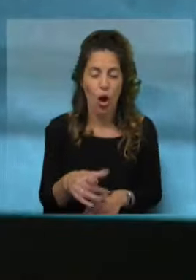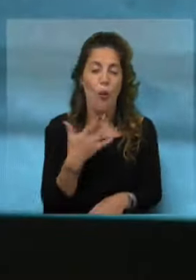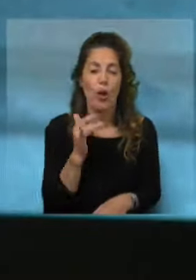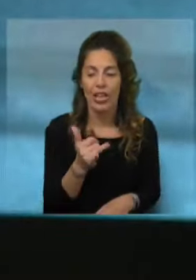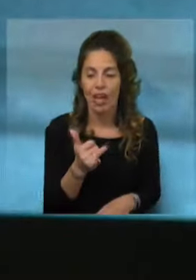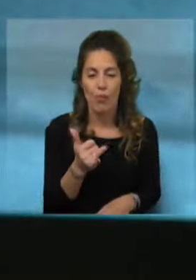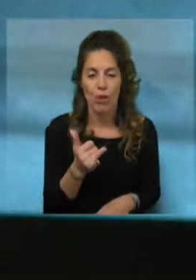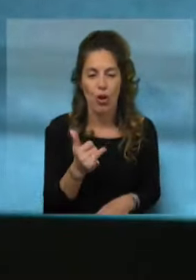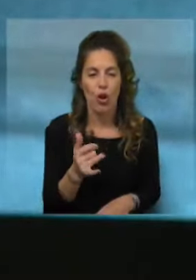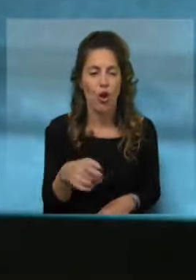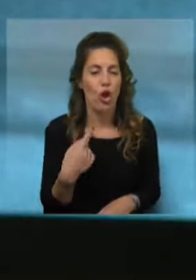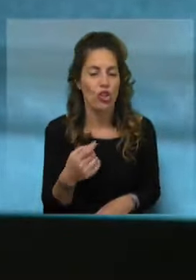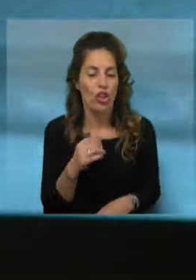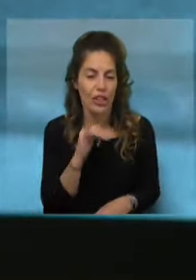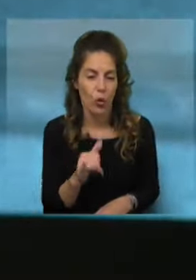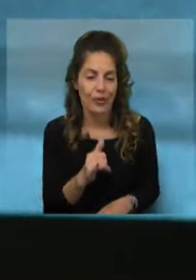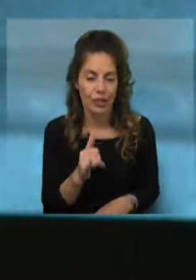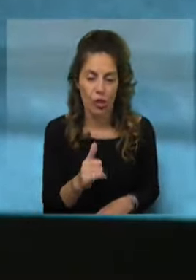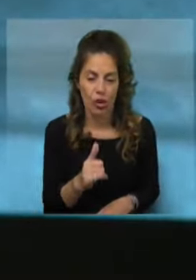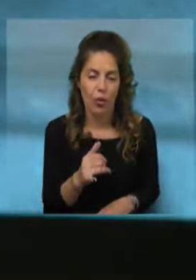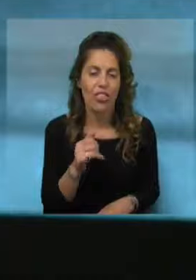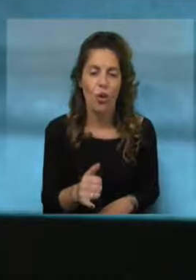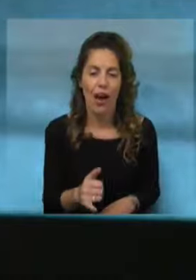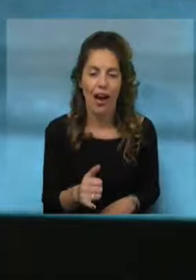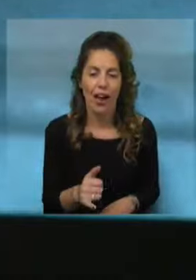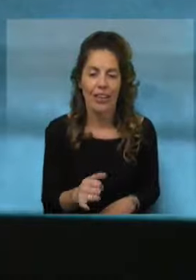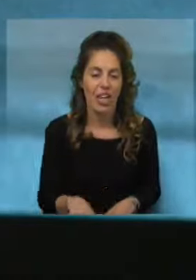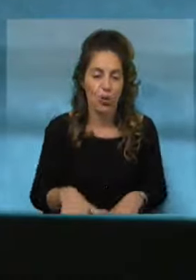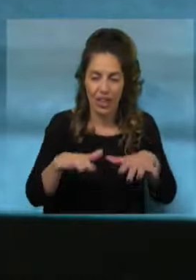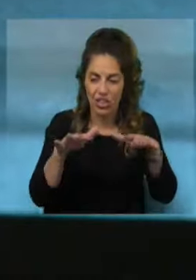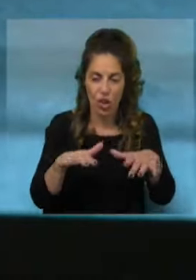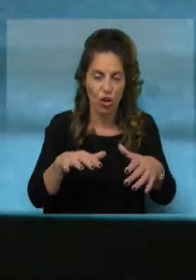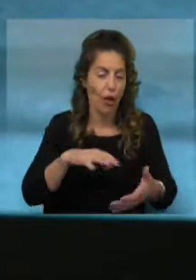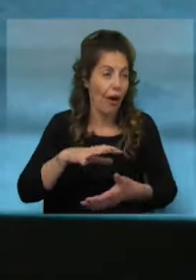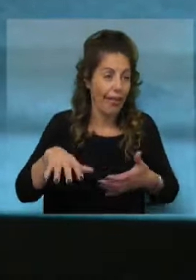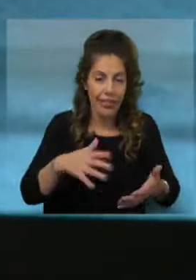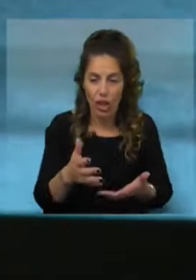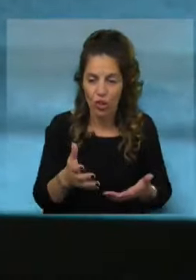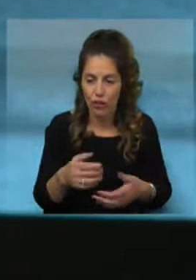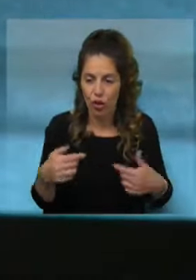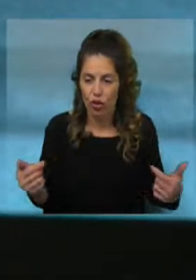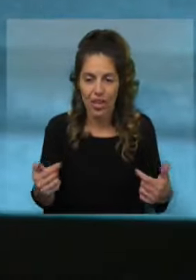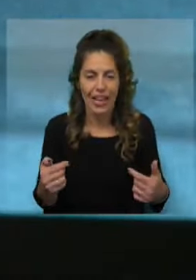esto otro que te digo cuando hay eh alguna inundación alguna catástrofe que quizás No necesariamente